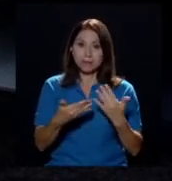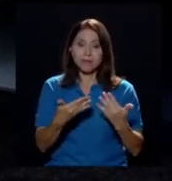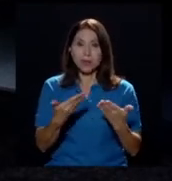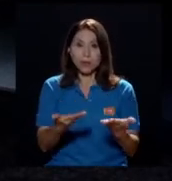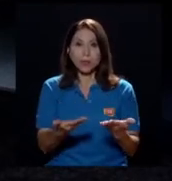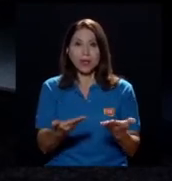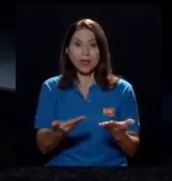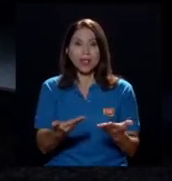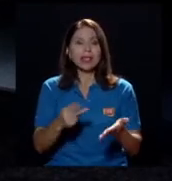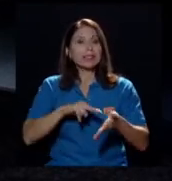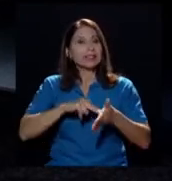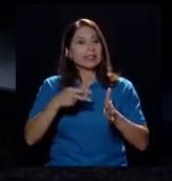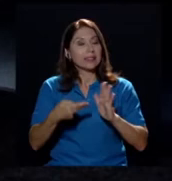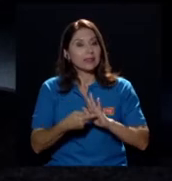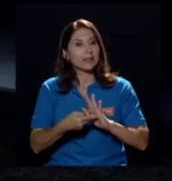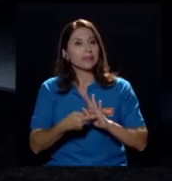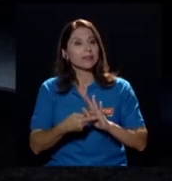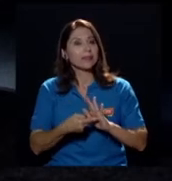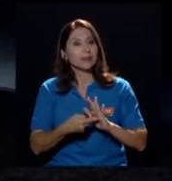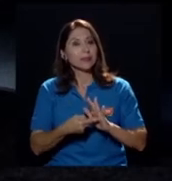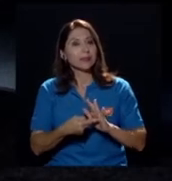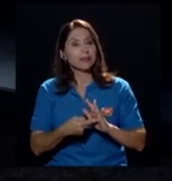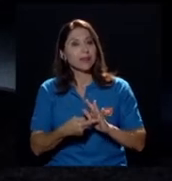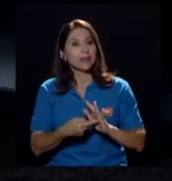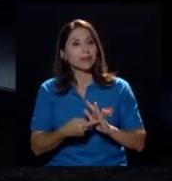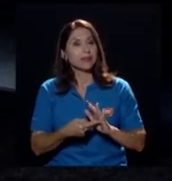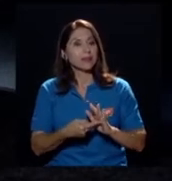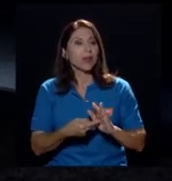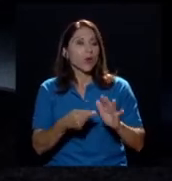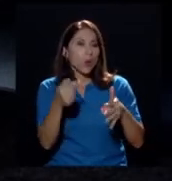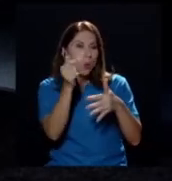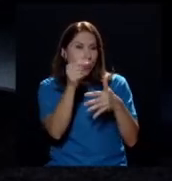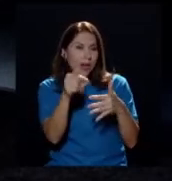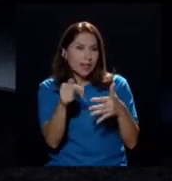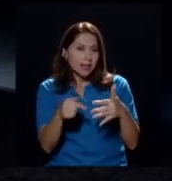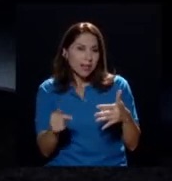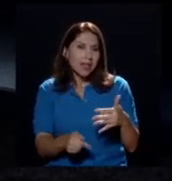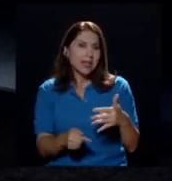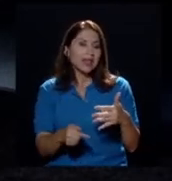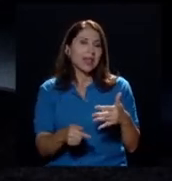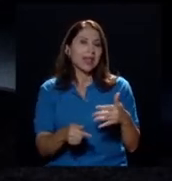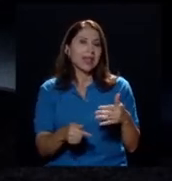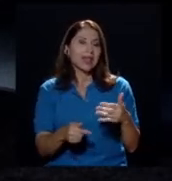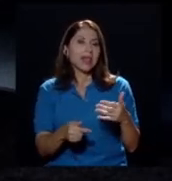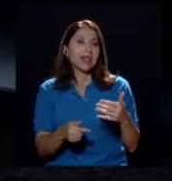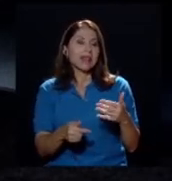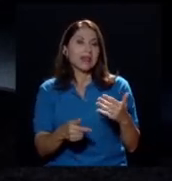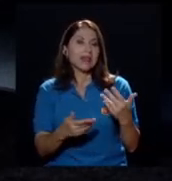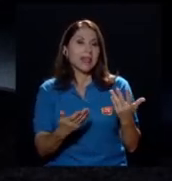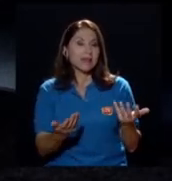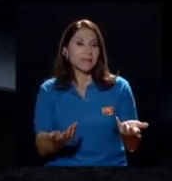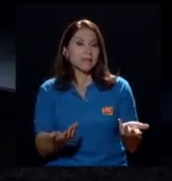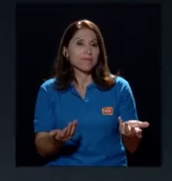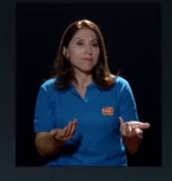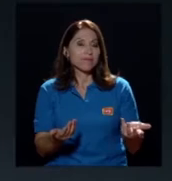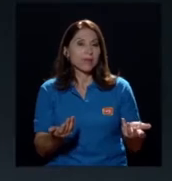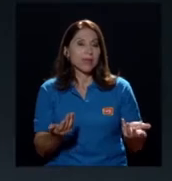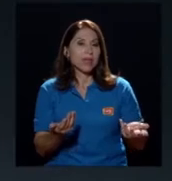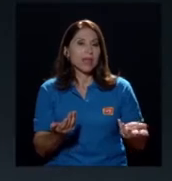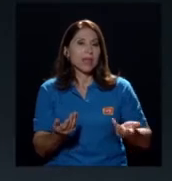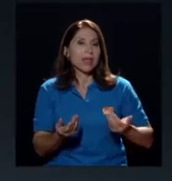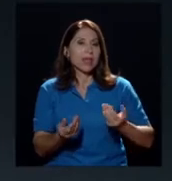corríjame si me equivoco de eduardo y una serie de estancos y espacios